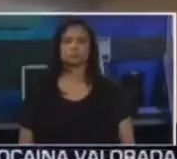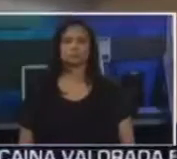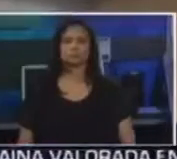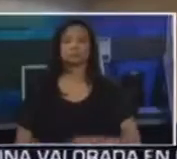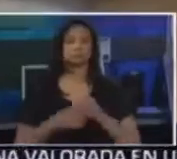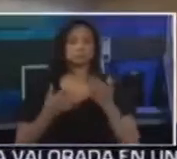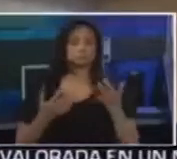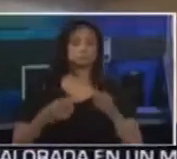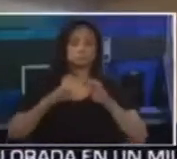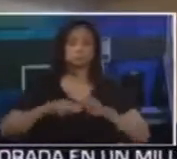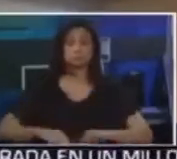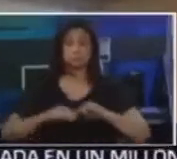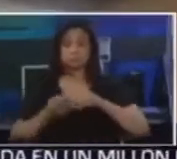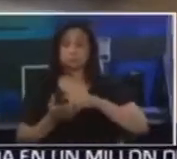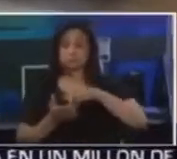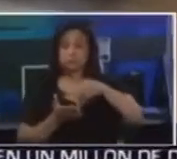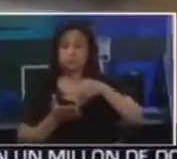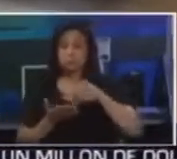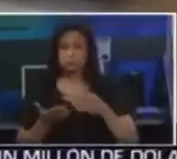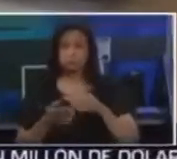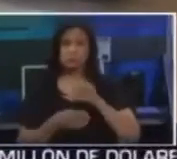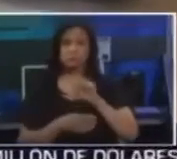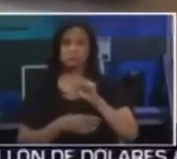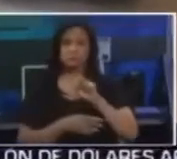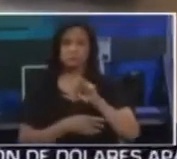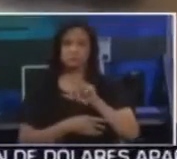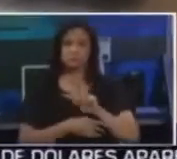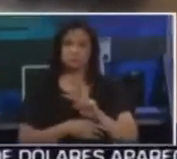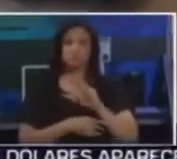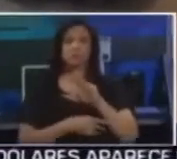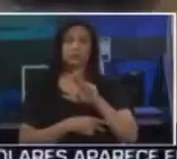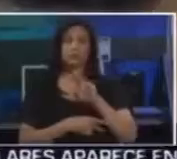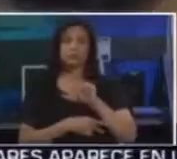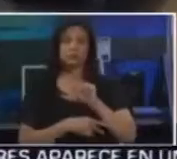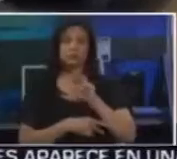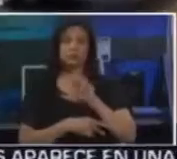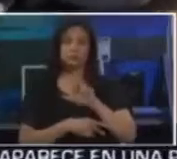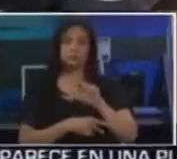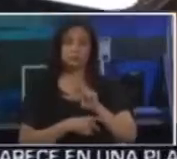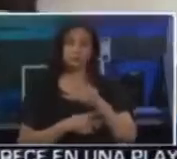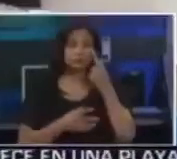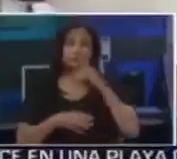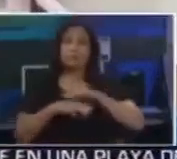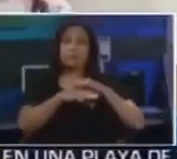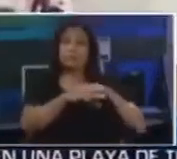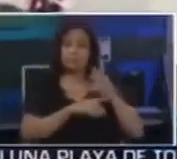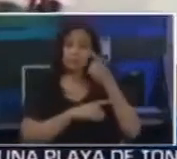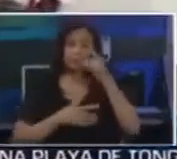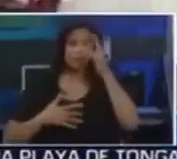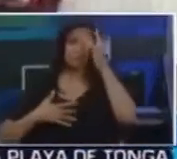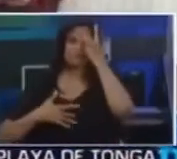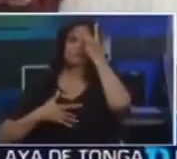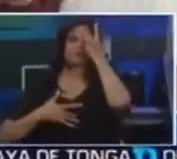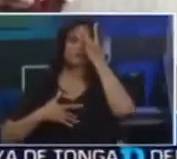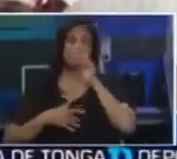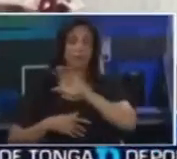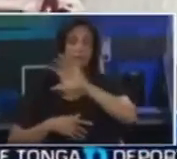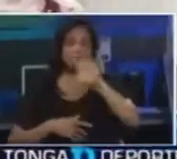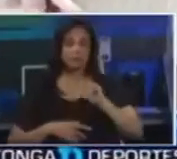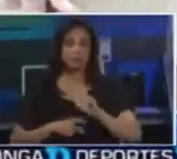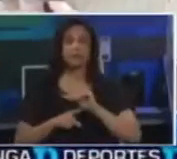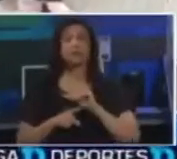Luego de que el Ministerio de Agricultura informara que Sánchez Ramírez está en alerta por la presencia de la fiebre porcina africana,